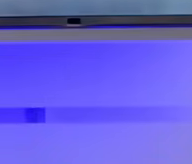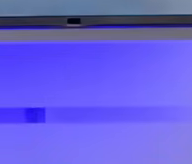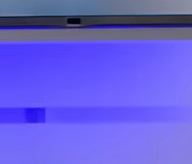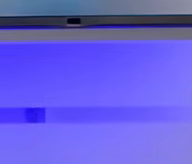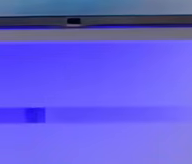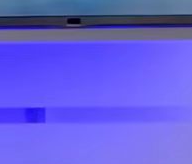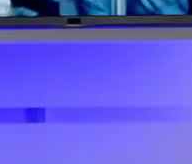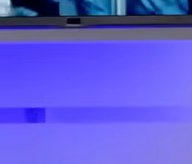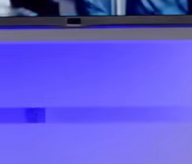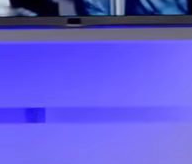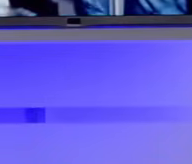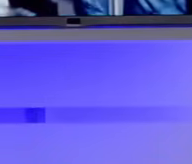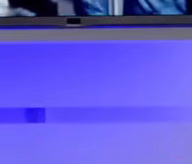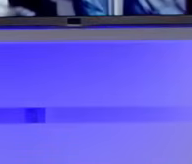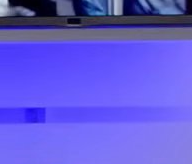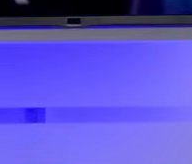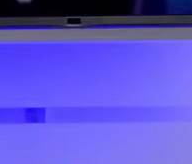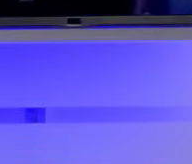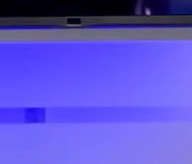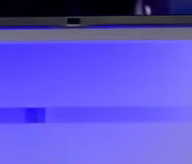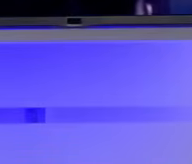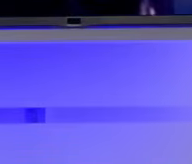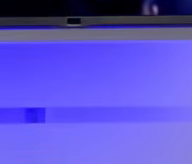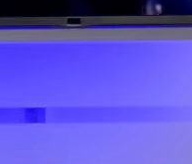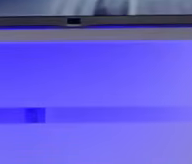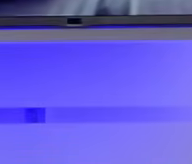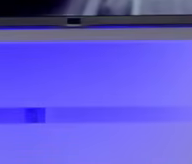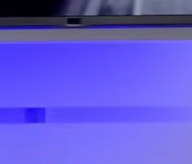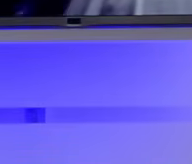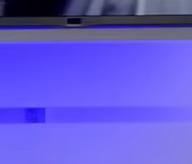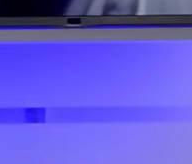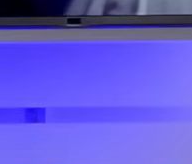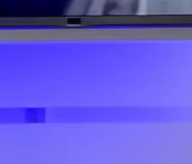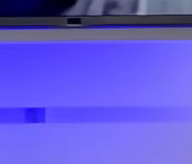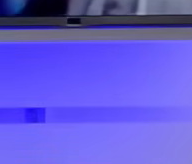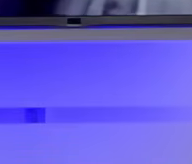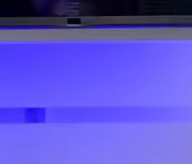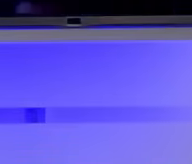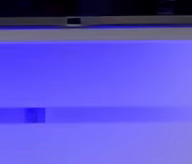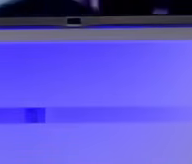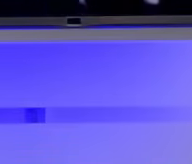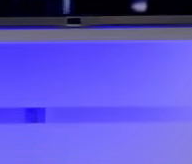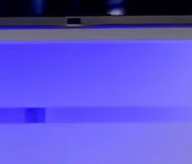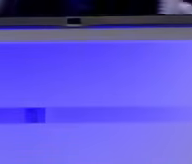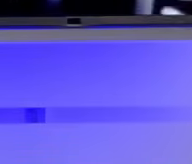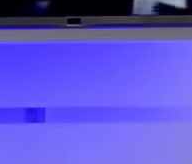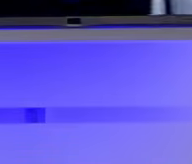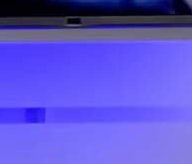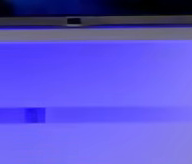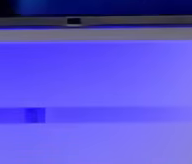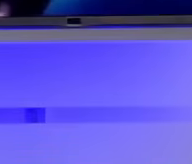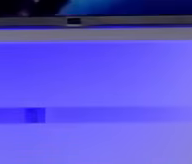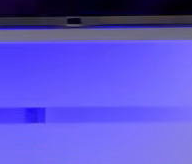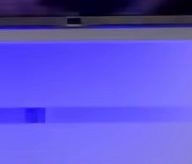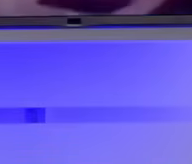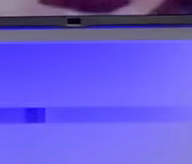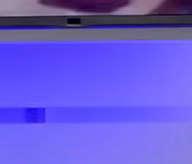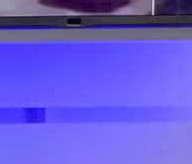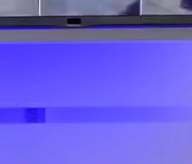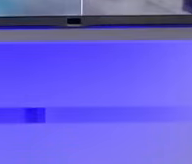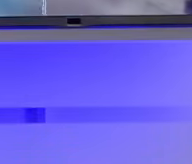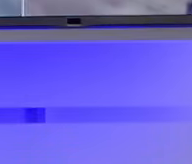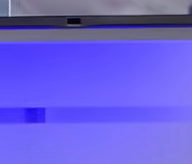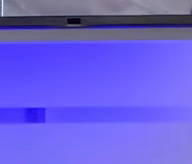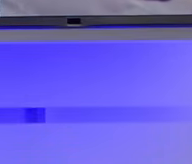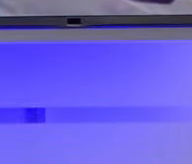municipal, dilemas en el gremio de los propietarios de los buses, entre otros factores. Las consecuencias las pagan quienes día a día van